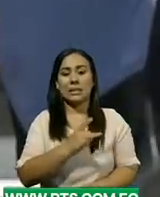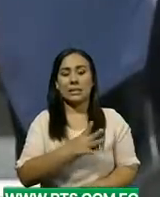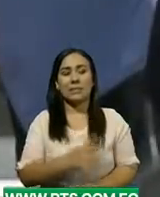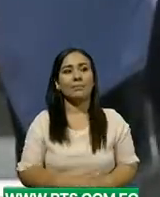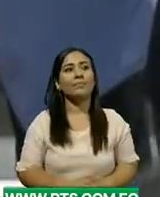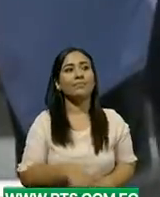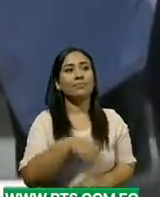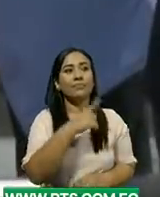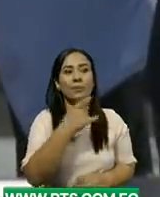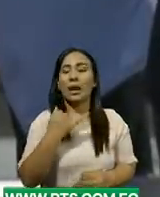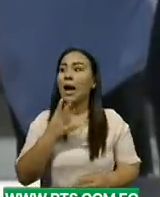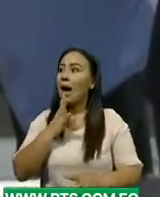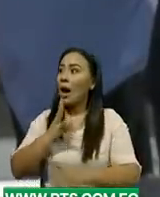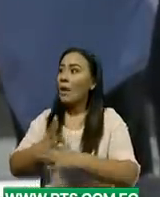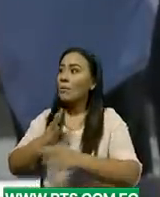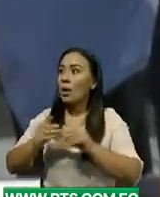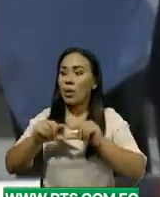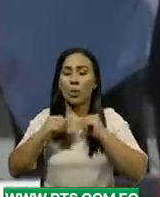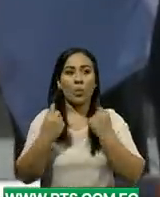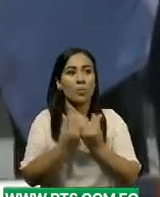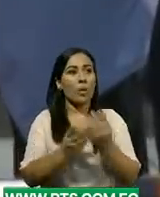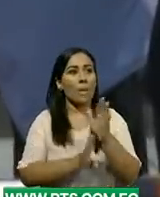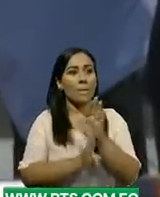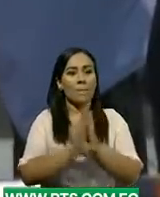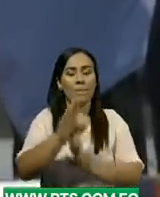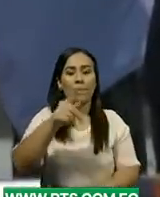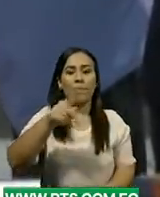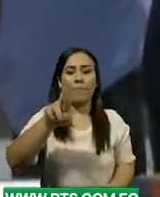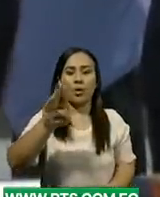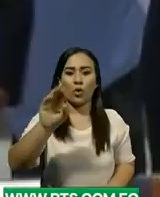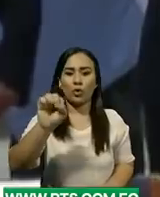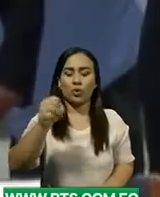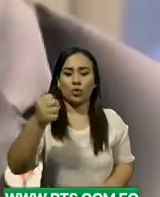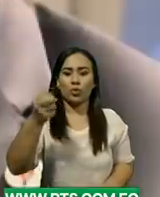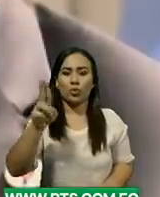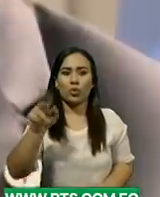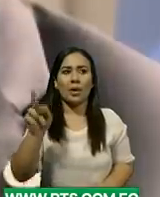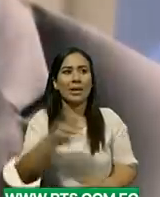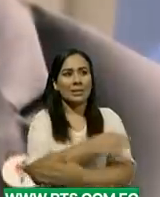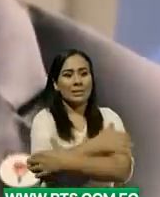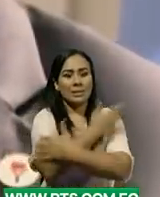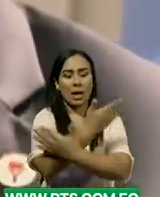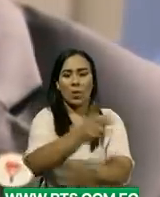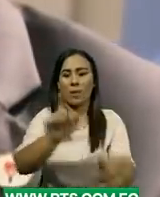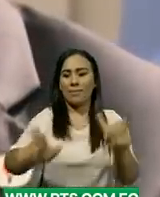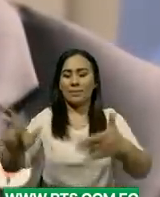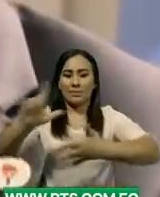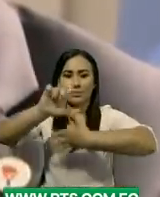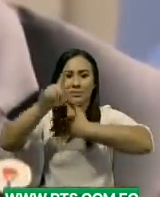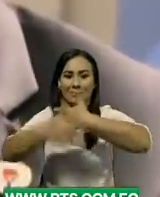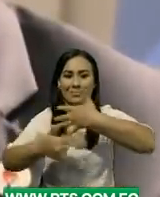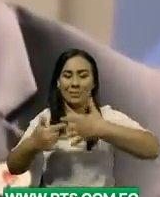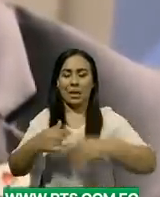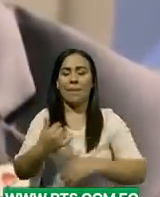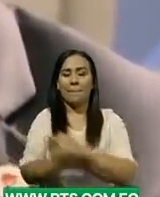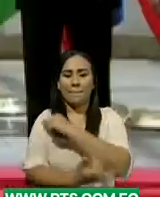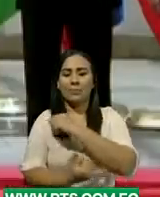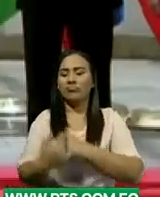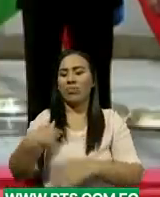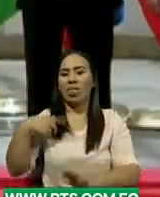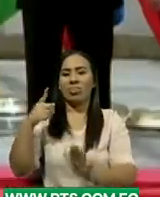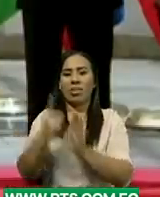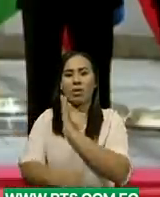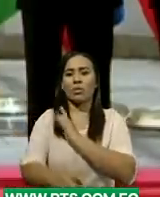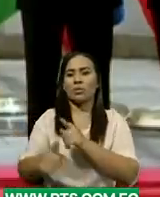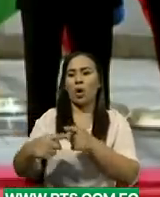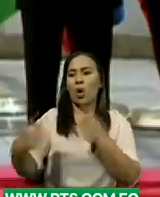En marco de la creación del Foro para el Progreso Prosur, el presidente Lenín Moreno saludó a sus pares latinoamericanos y aprovechó la ocasión para hacer una denuncia